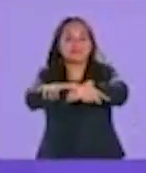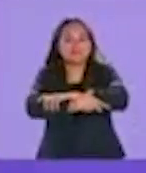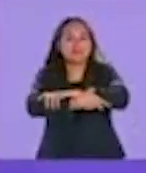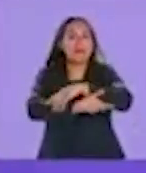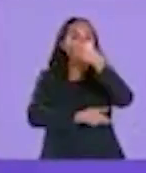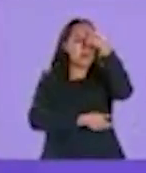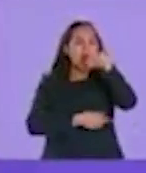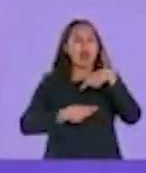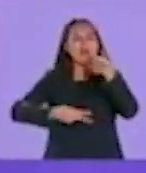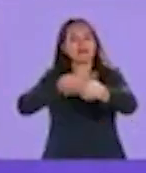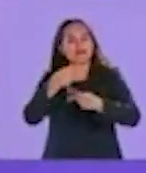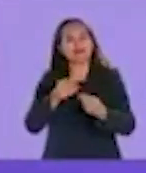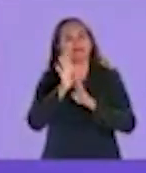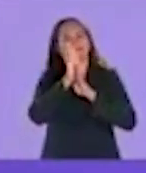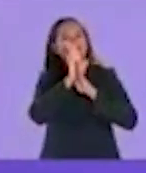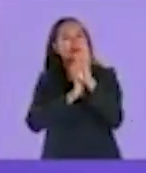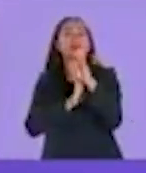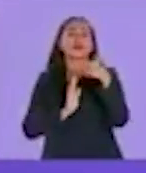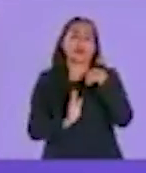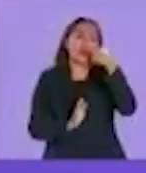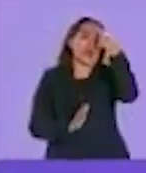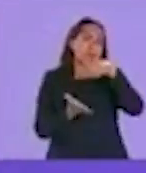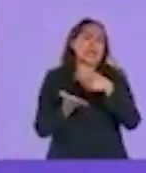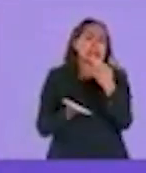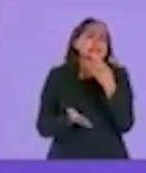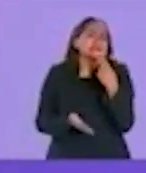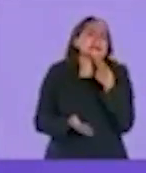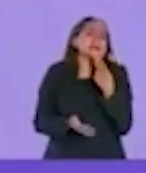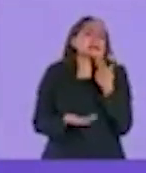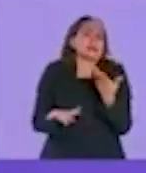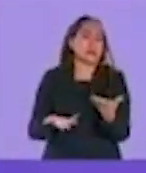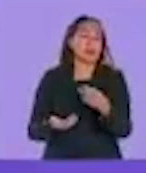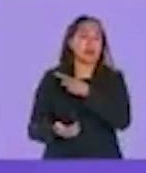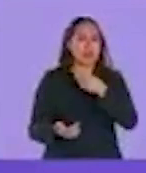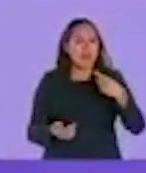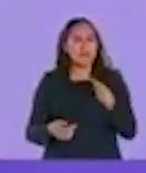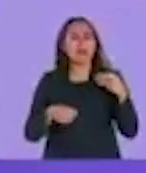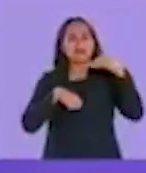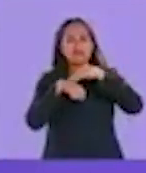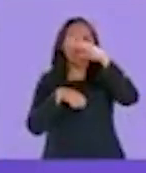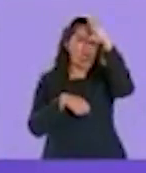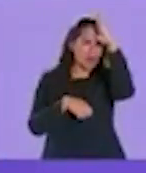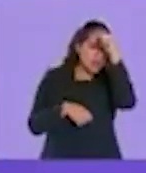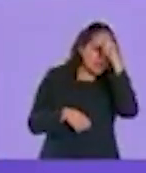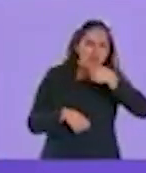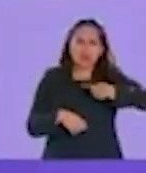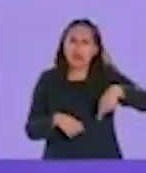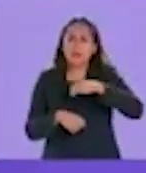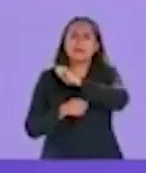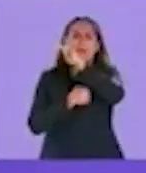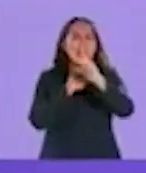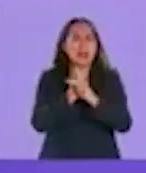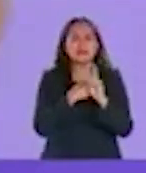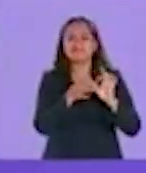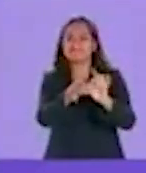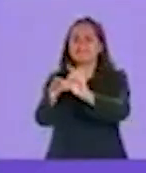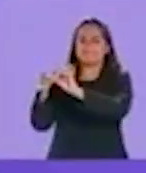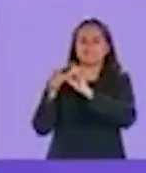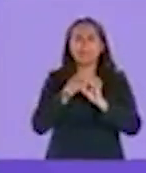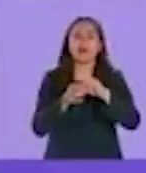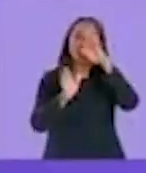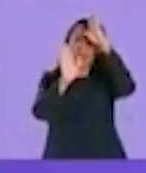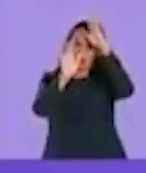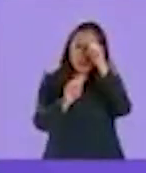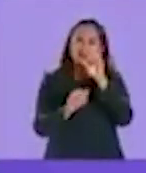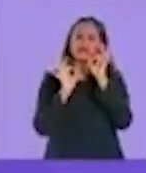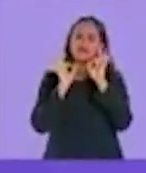fue un buen mecanismo tenemos que ponernos de acuerdo de todos los gobiernos de américa